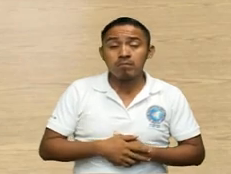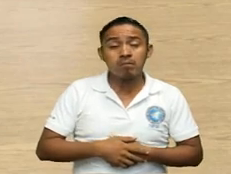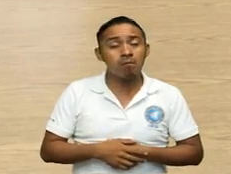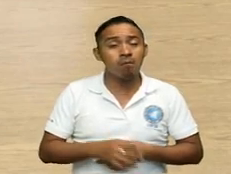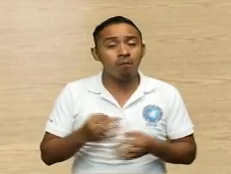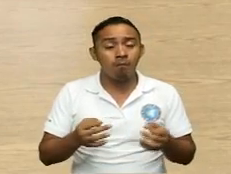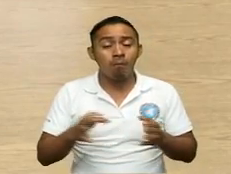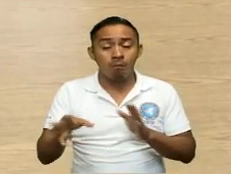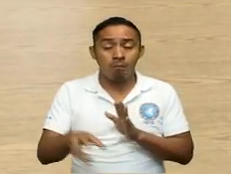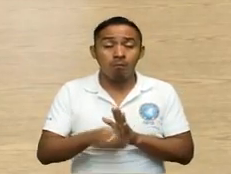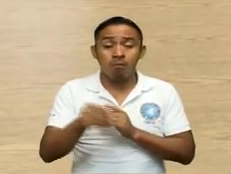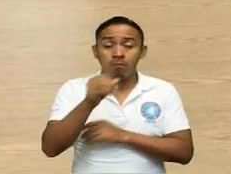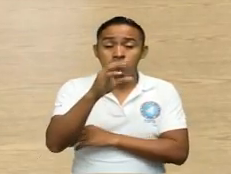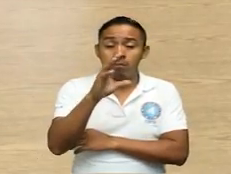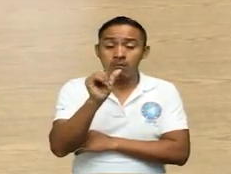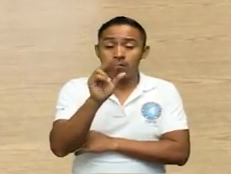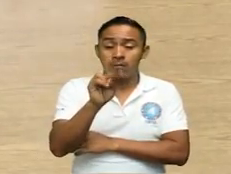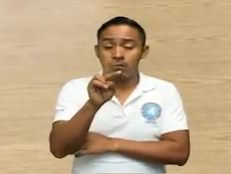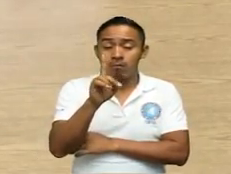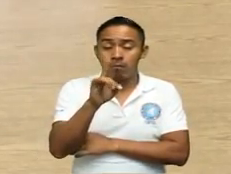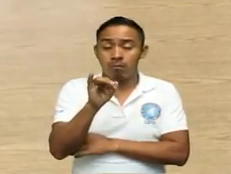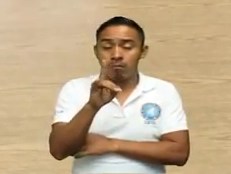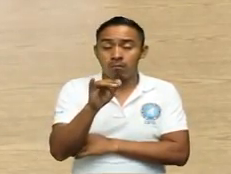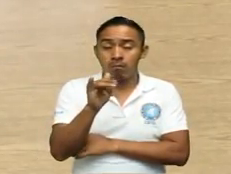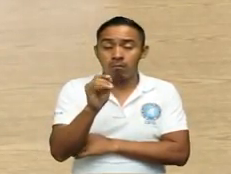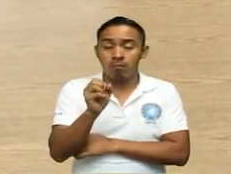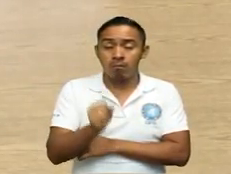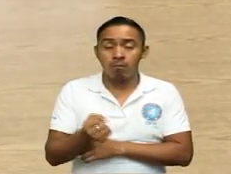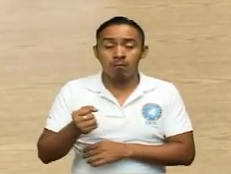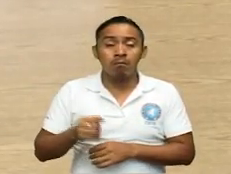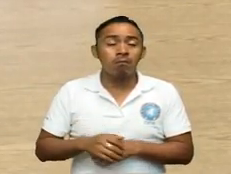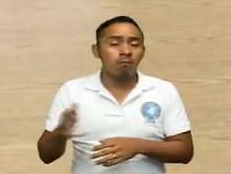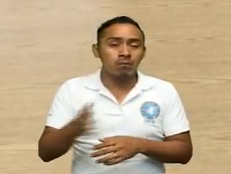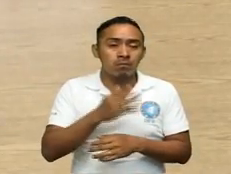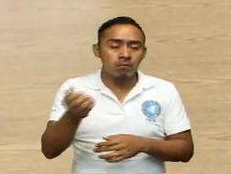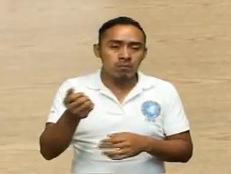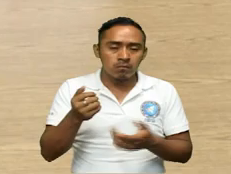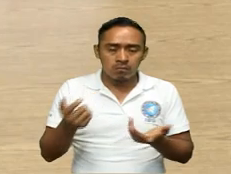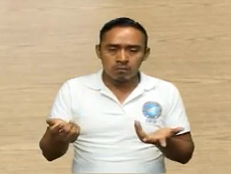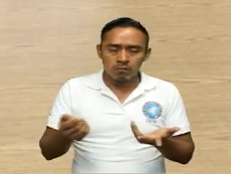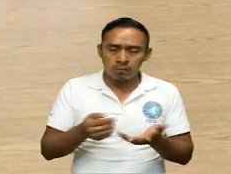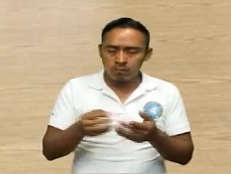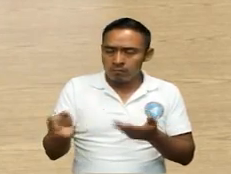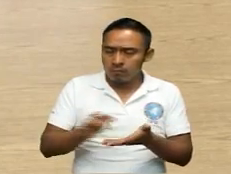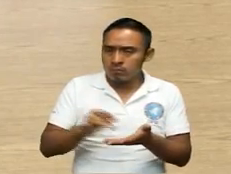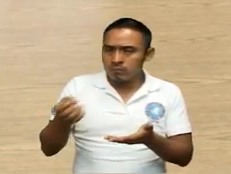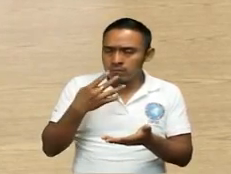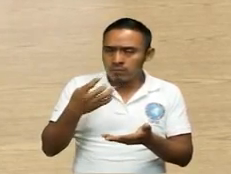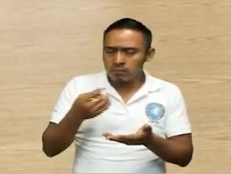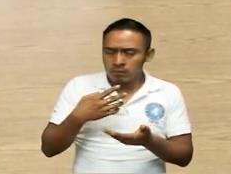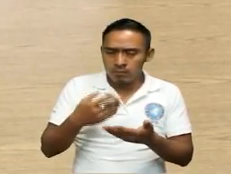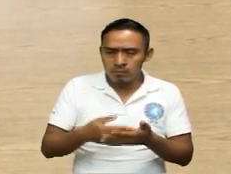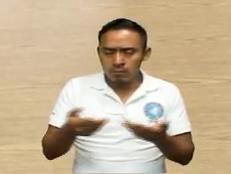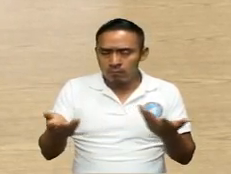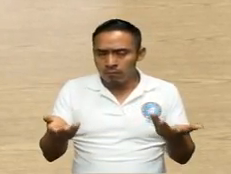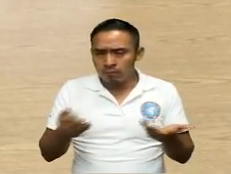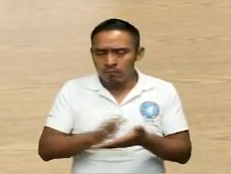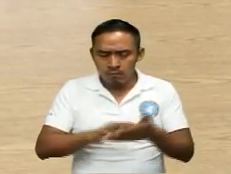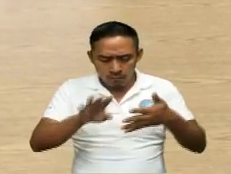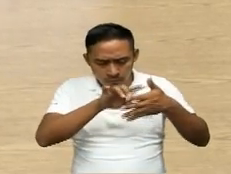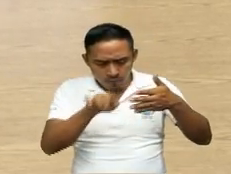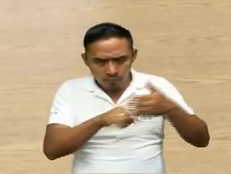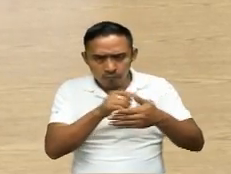las infecciones por candidiasis. ¿No? Ahora, ¿qué otro tipo, doctor? Hablemos del tratamiento, digamos. Cuando hablamos de todo este tipo